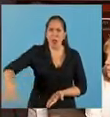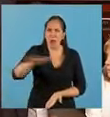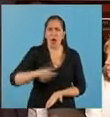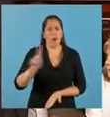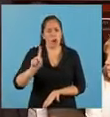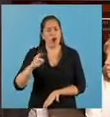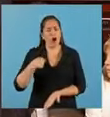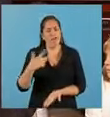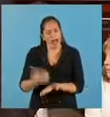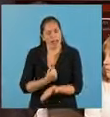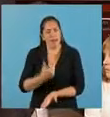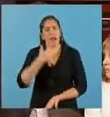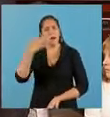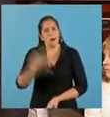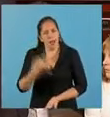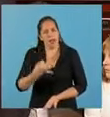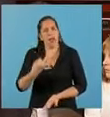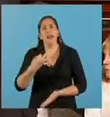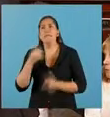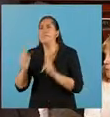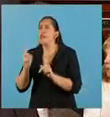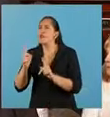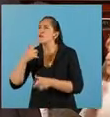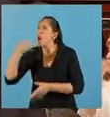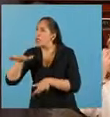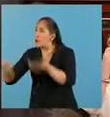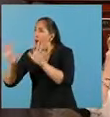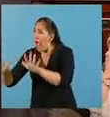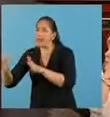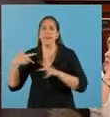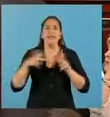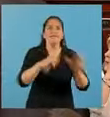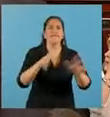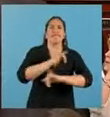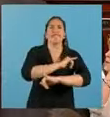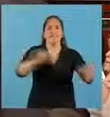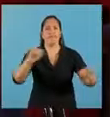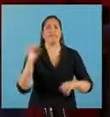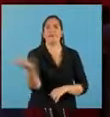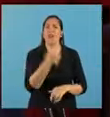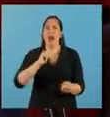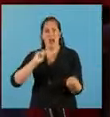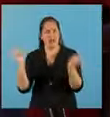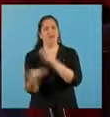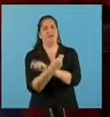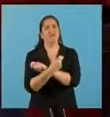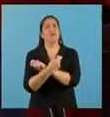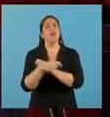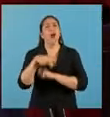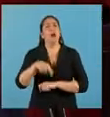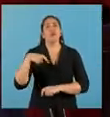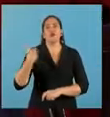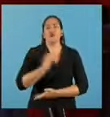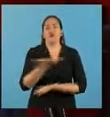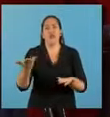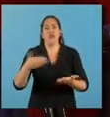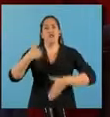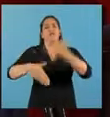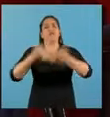verdad y transmitirla tal cual es para poder transformarla en favor de una sociedad que se desarrolle